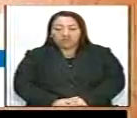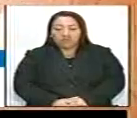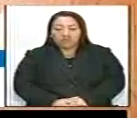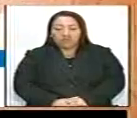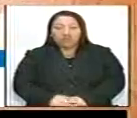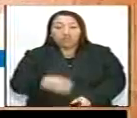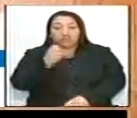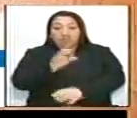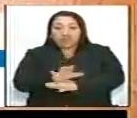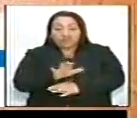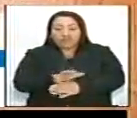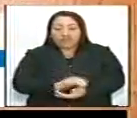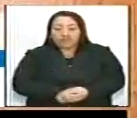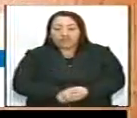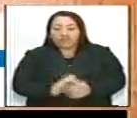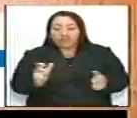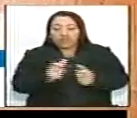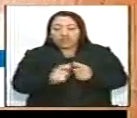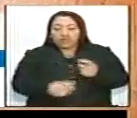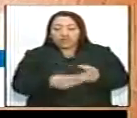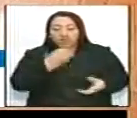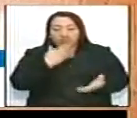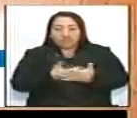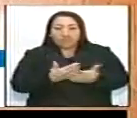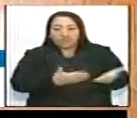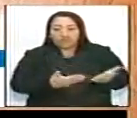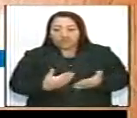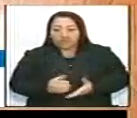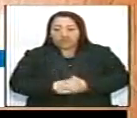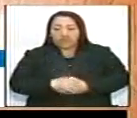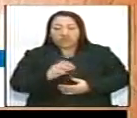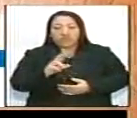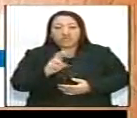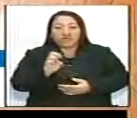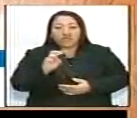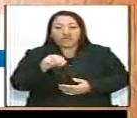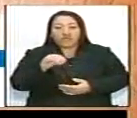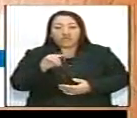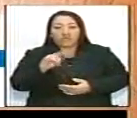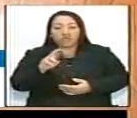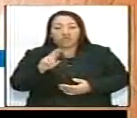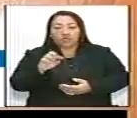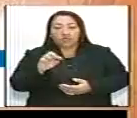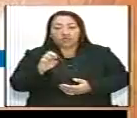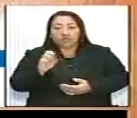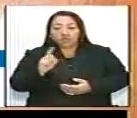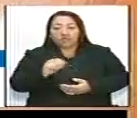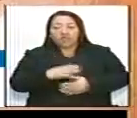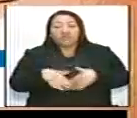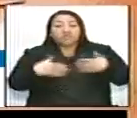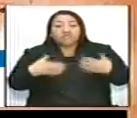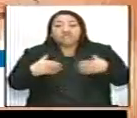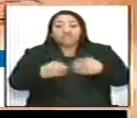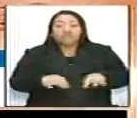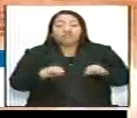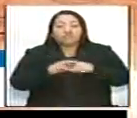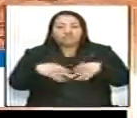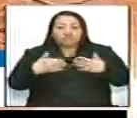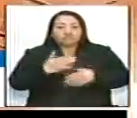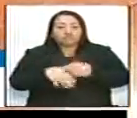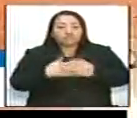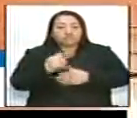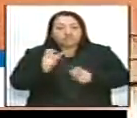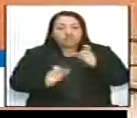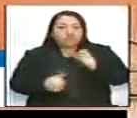Bien, muy buenas tardes. Congresista, muchas gracias por la invitación y también a Remurpe. Para nosotros es una satisfacción poder compartir con todos